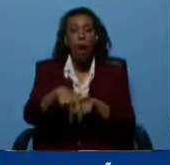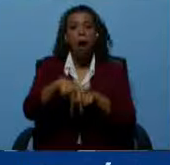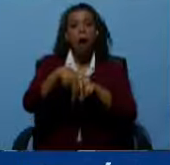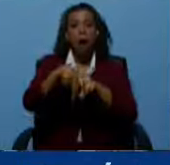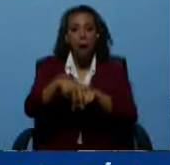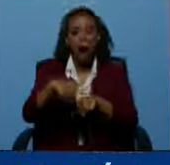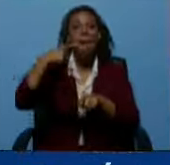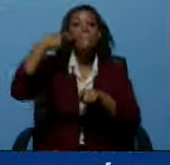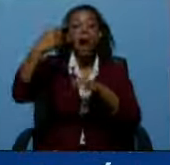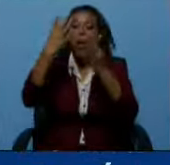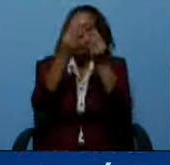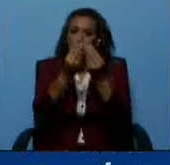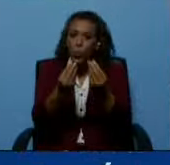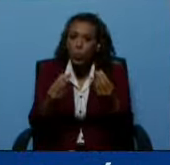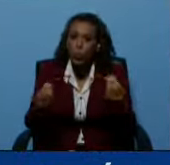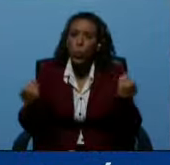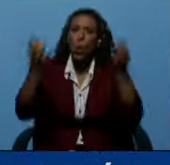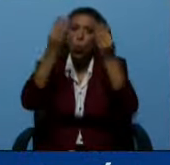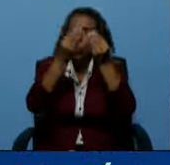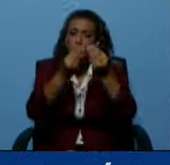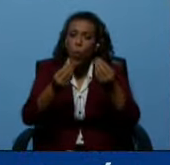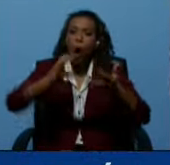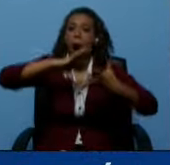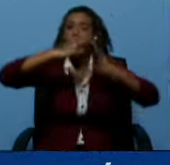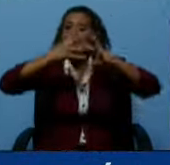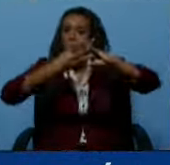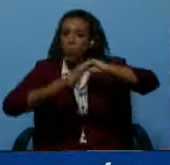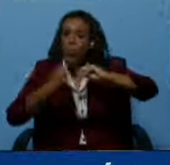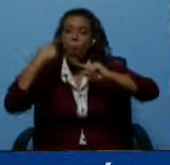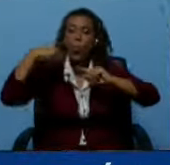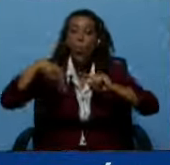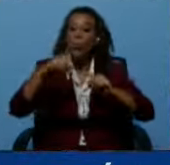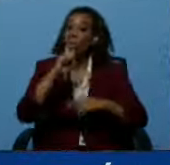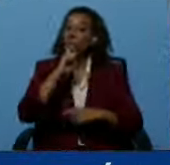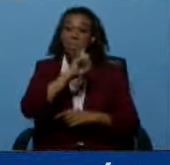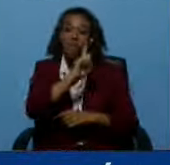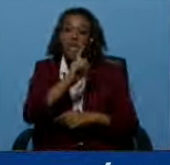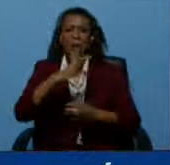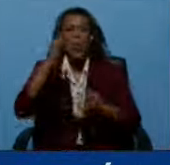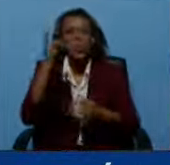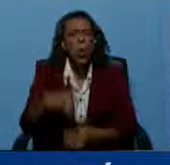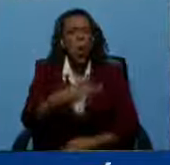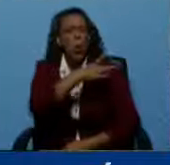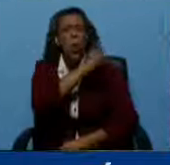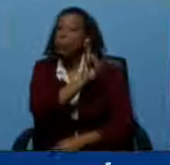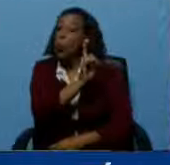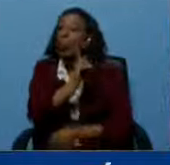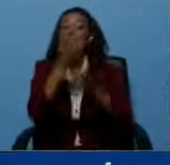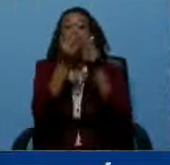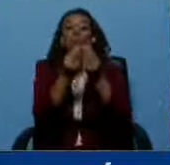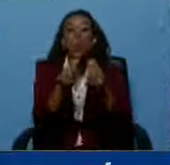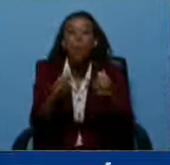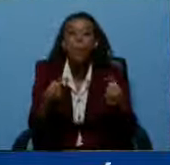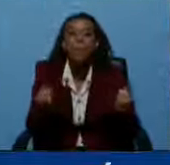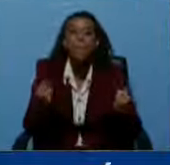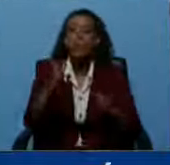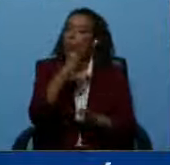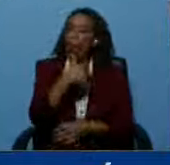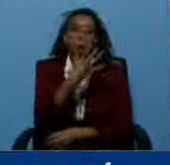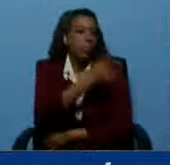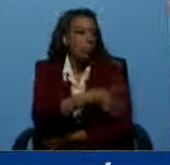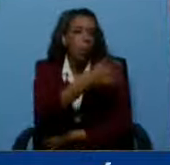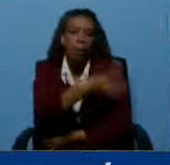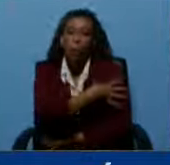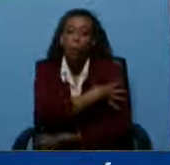para relajar, y aumentamos rangos articulares. Es menos doloroso porque produce un efecto analgésico. Correcto. Tenemos